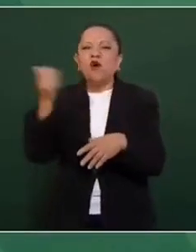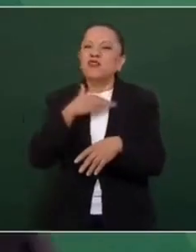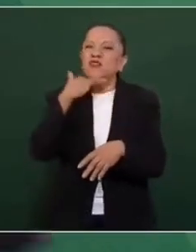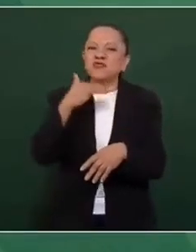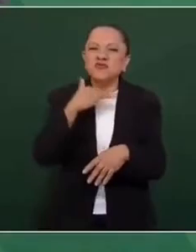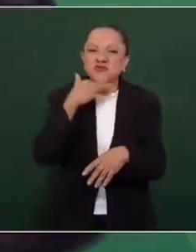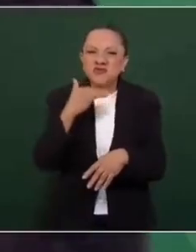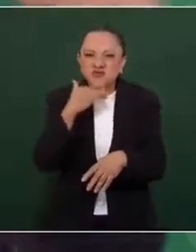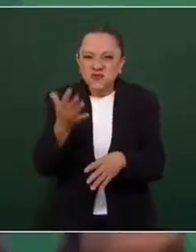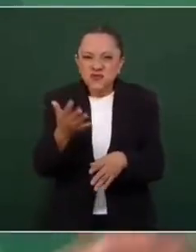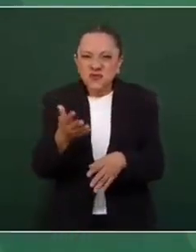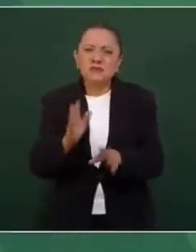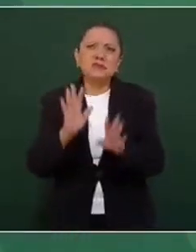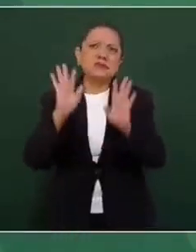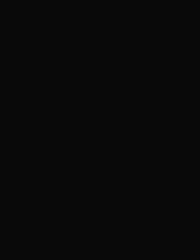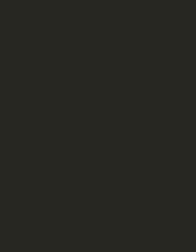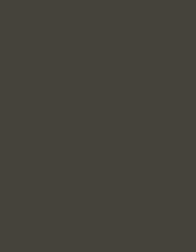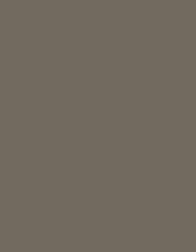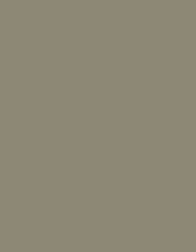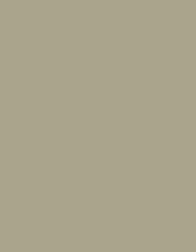hicieron un escándalo